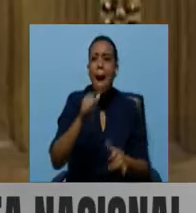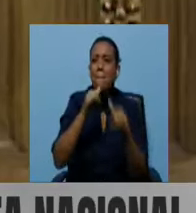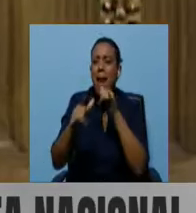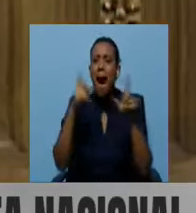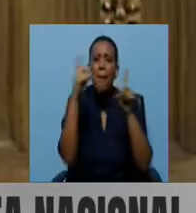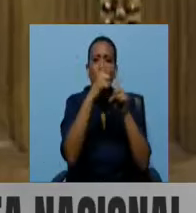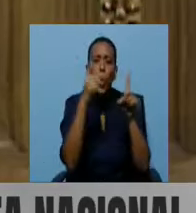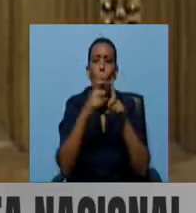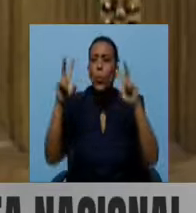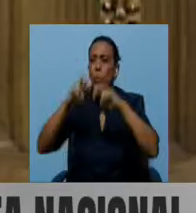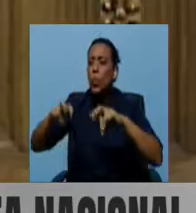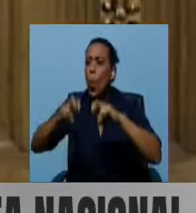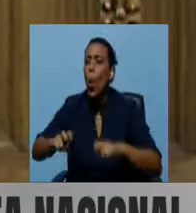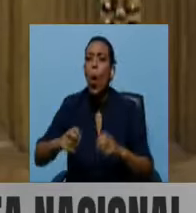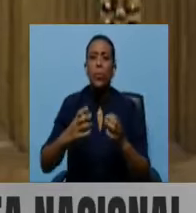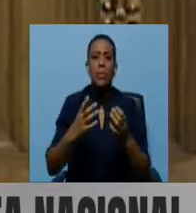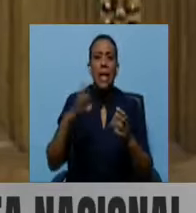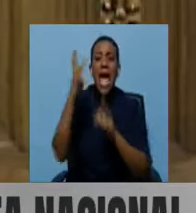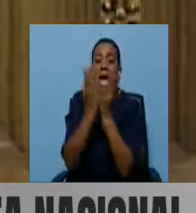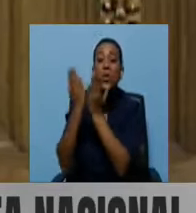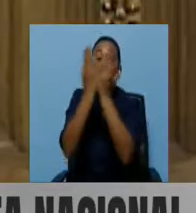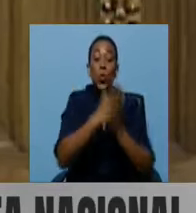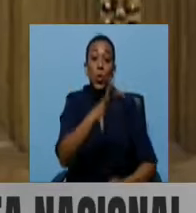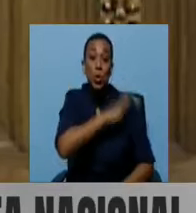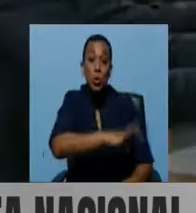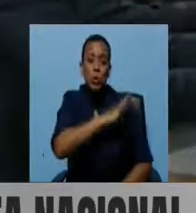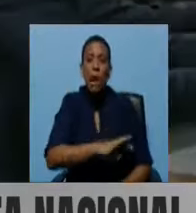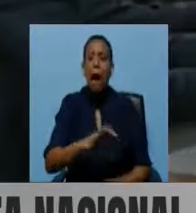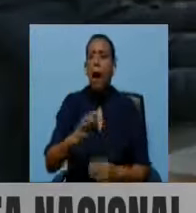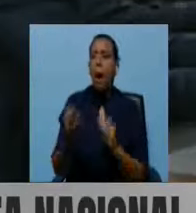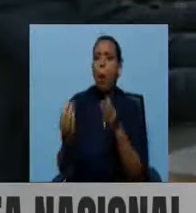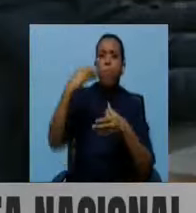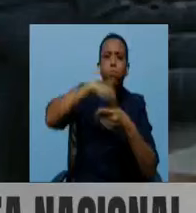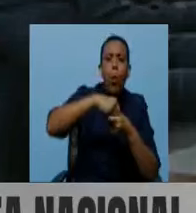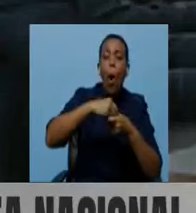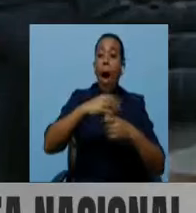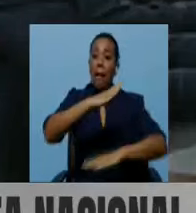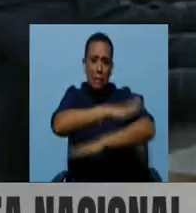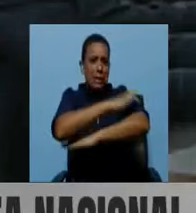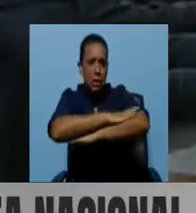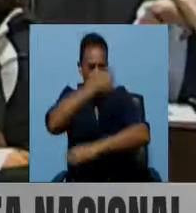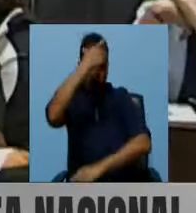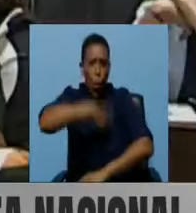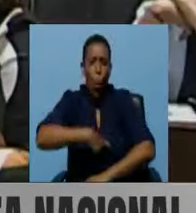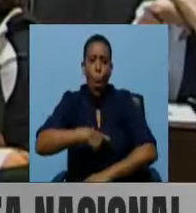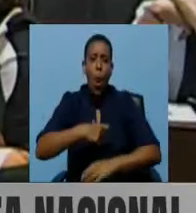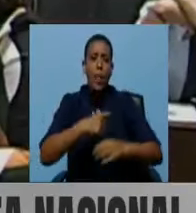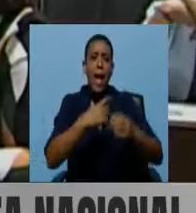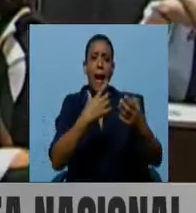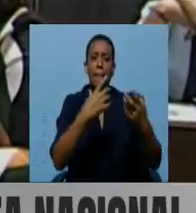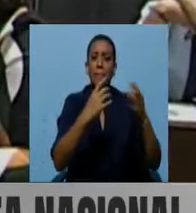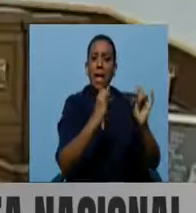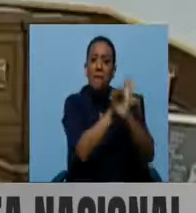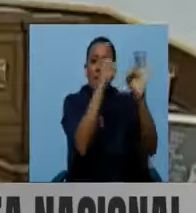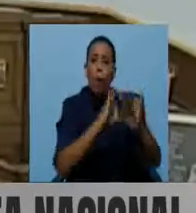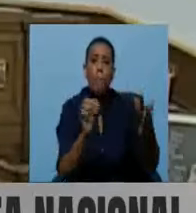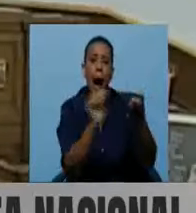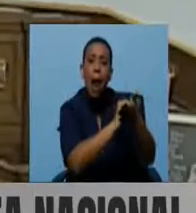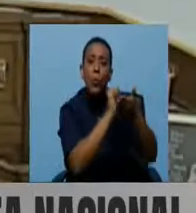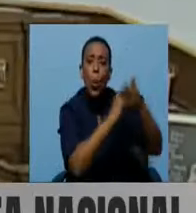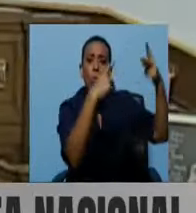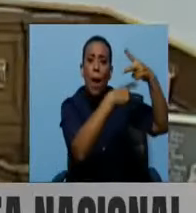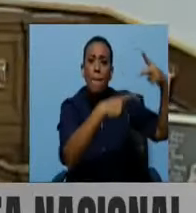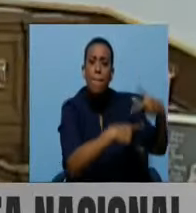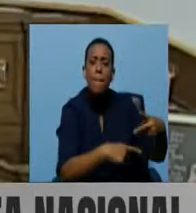como sociológicos, como de actitud y de algoritmo, y armé